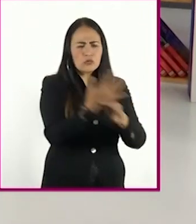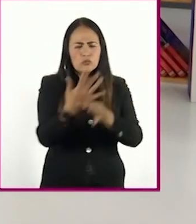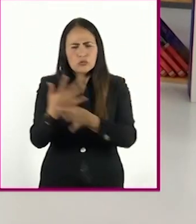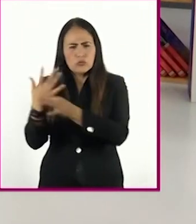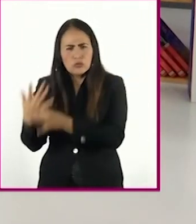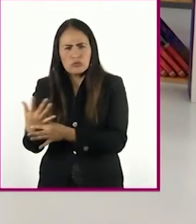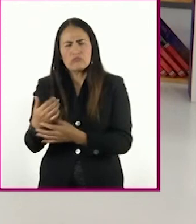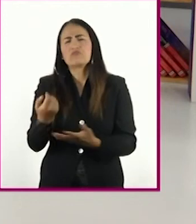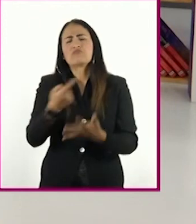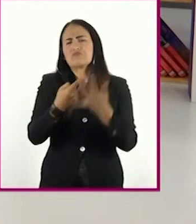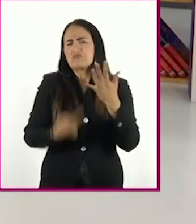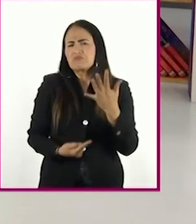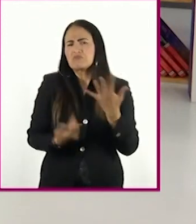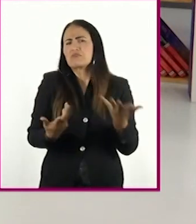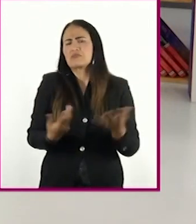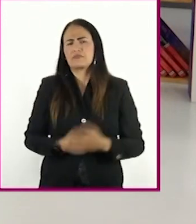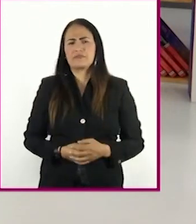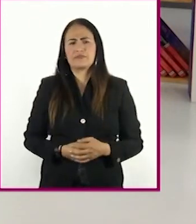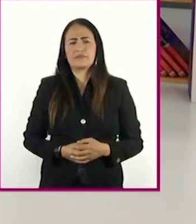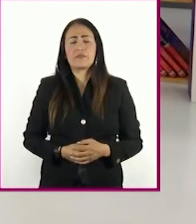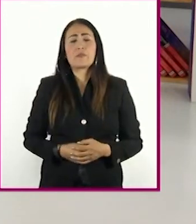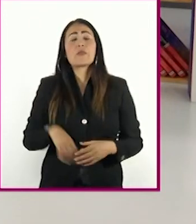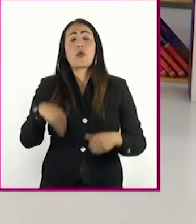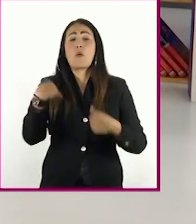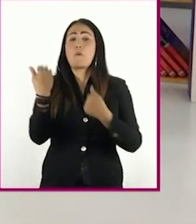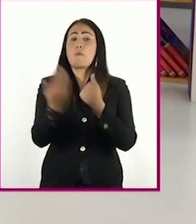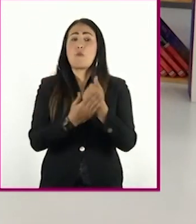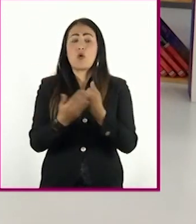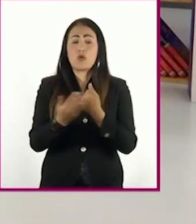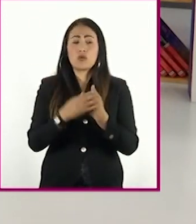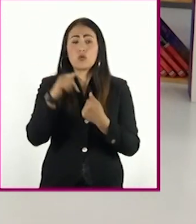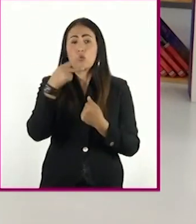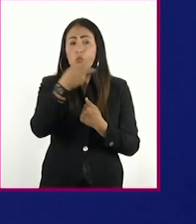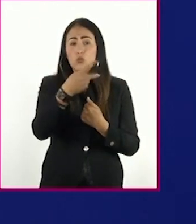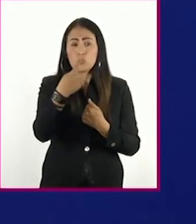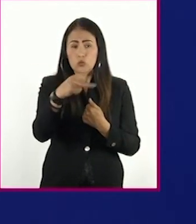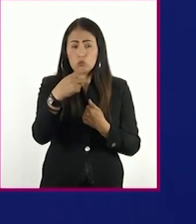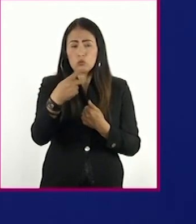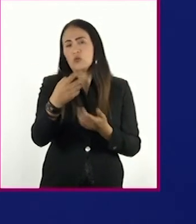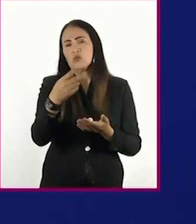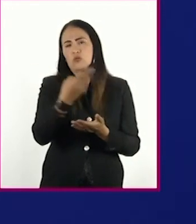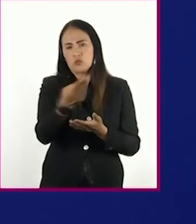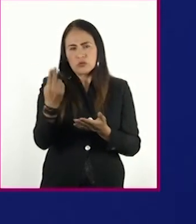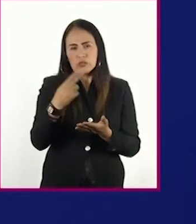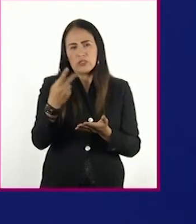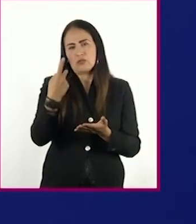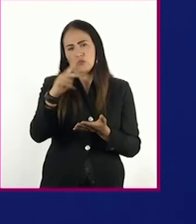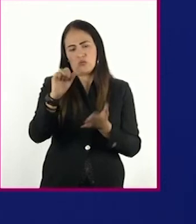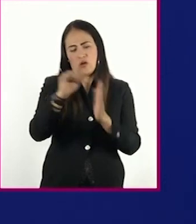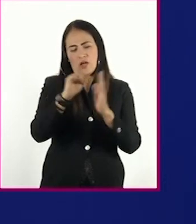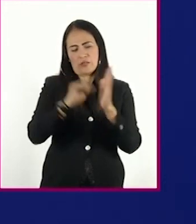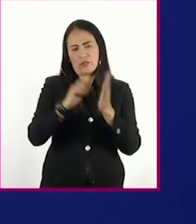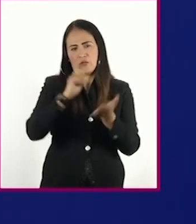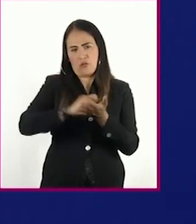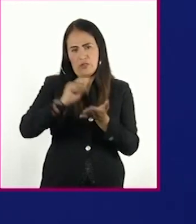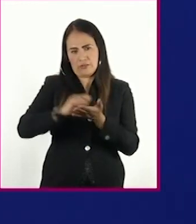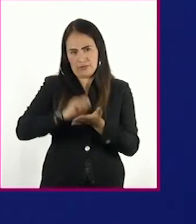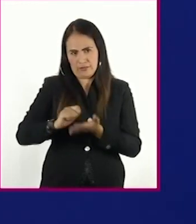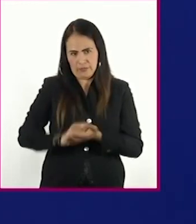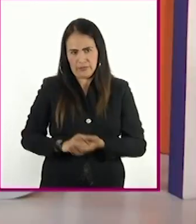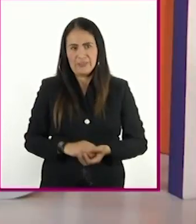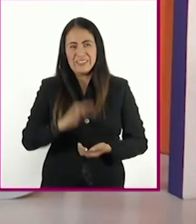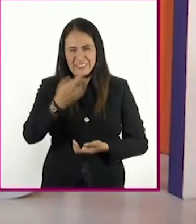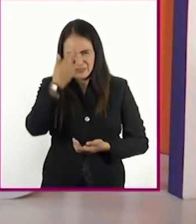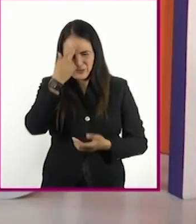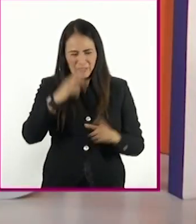postura. No olviden que muy pronto realizaremos nuestro propio artículo. Recuerden que la idea de estos textos es dar